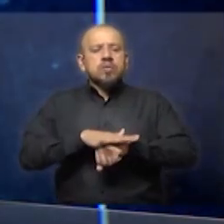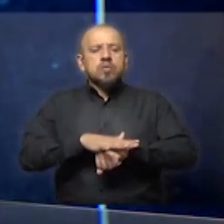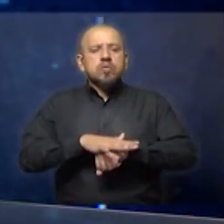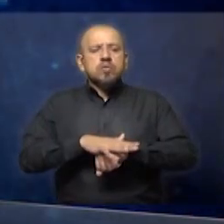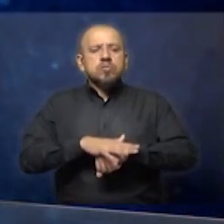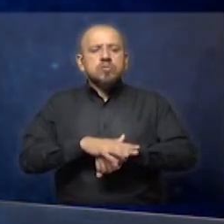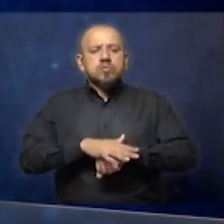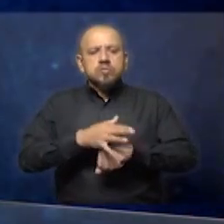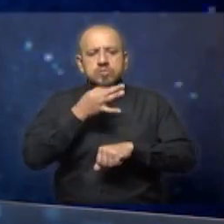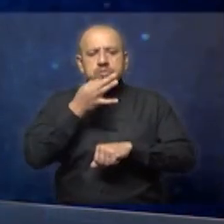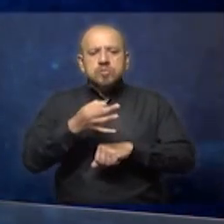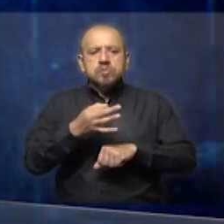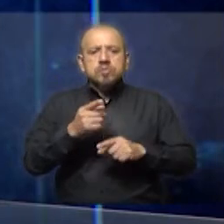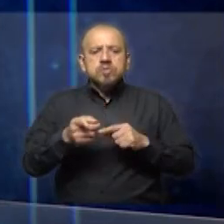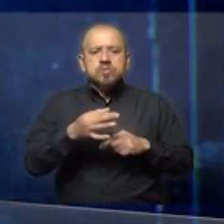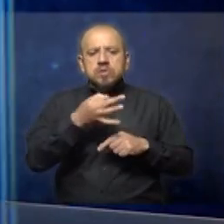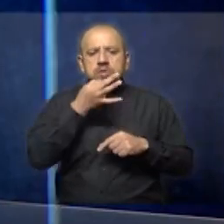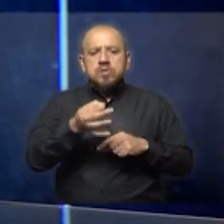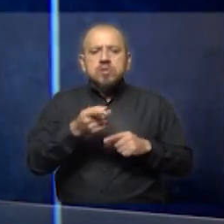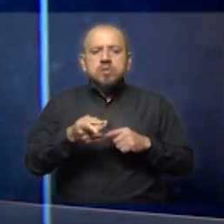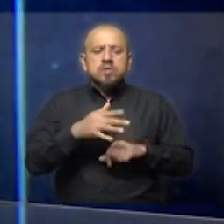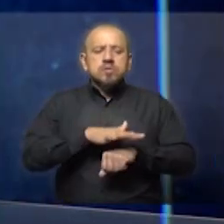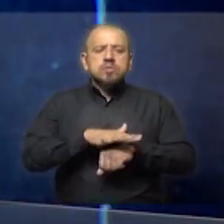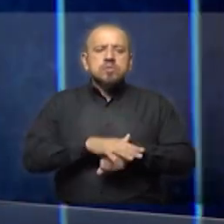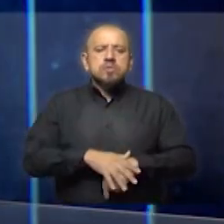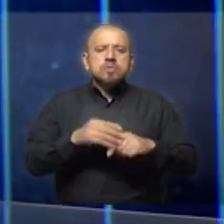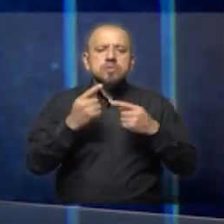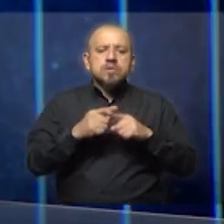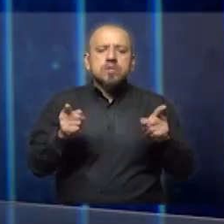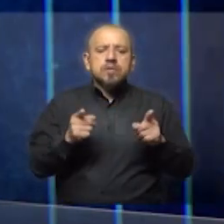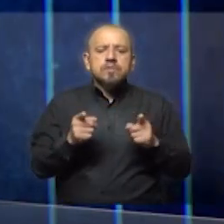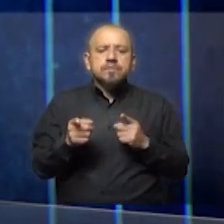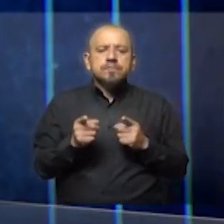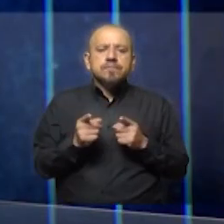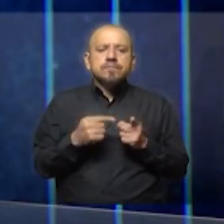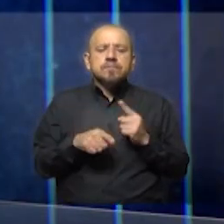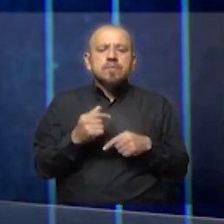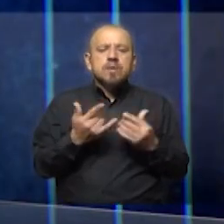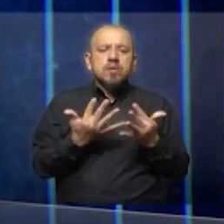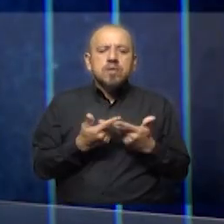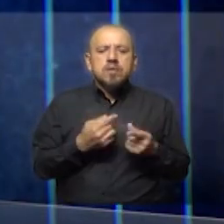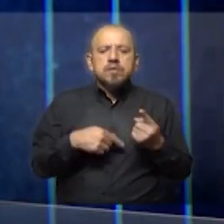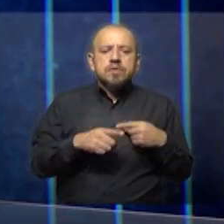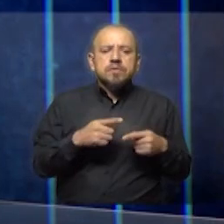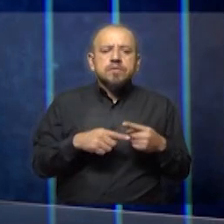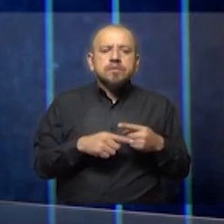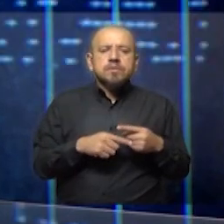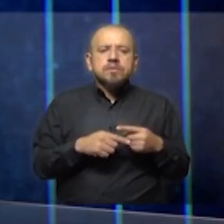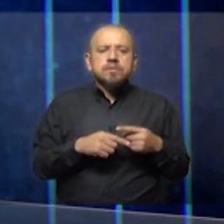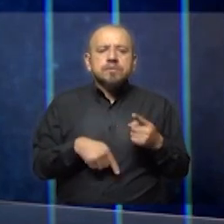lo que estaba hablando Ana no el habla de Esa diferencia fisiológica organizada así en desventaja